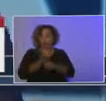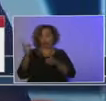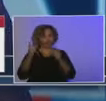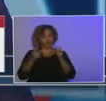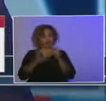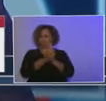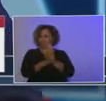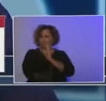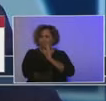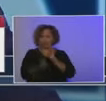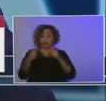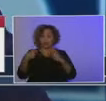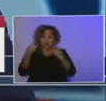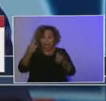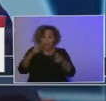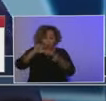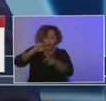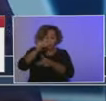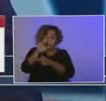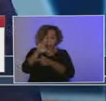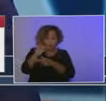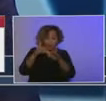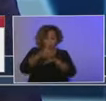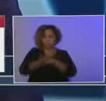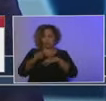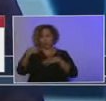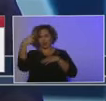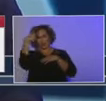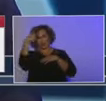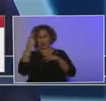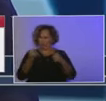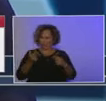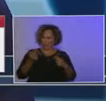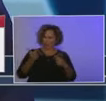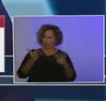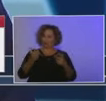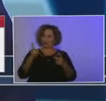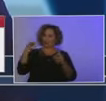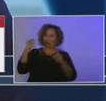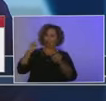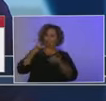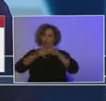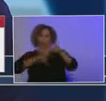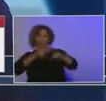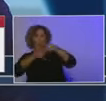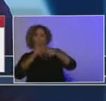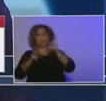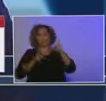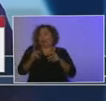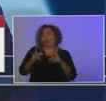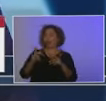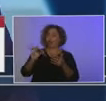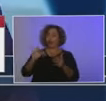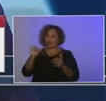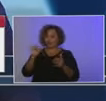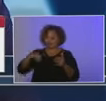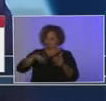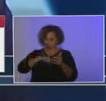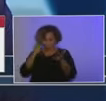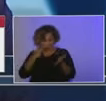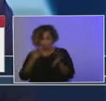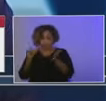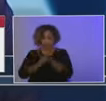más tarde del huracán María, me parece hasta un poco burlón con la ciudadanía que cuando tenemos esta primera plana del